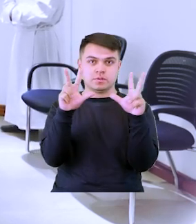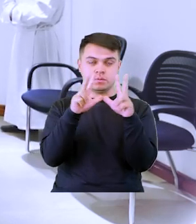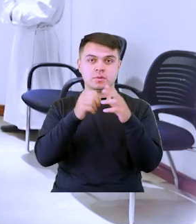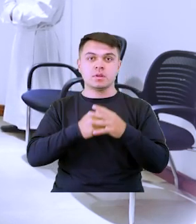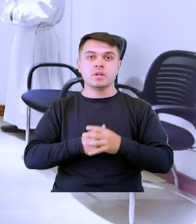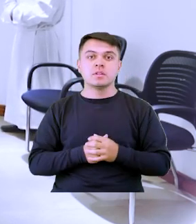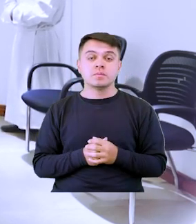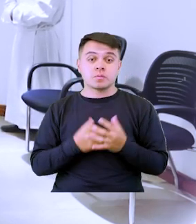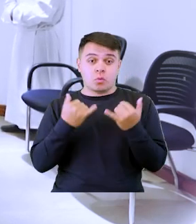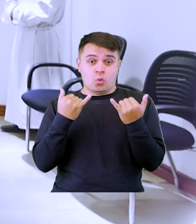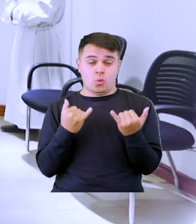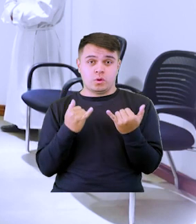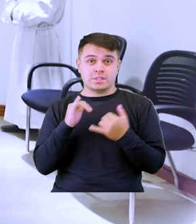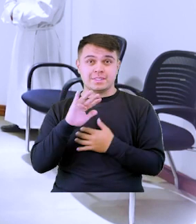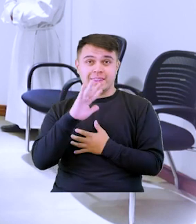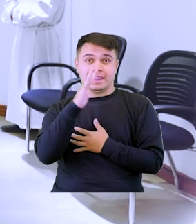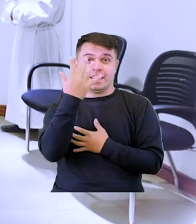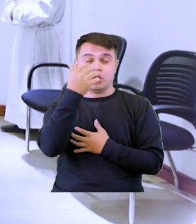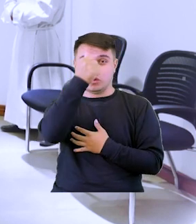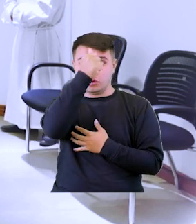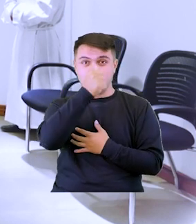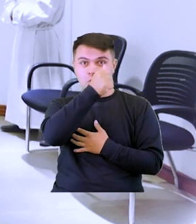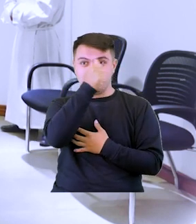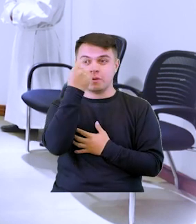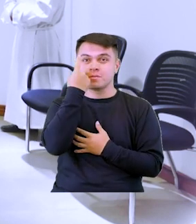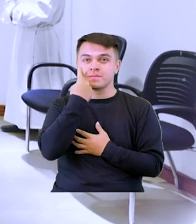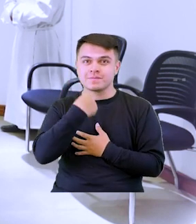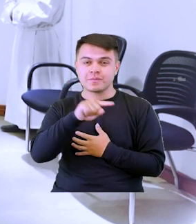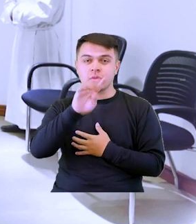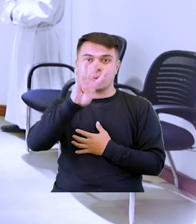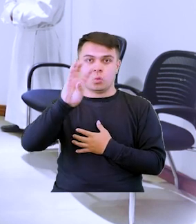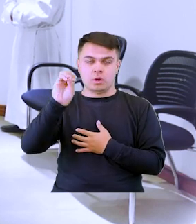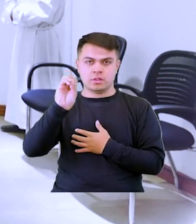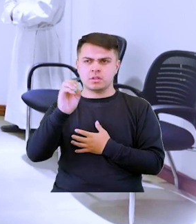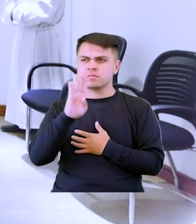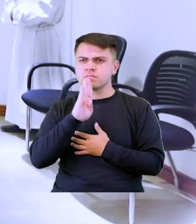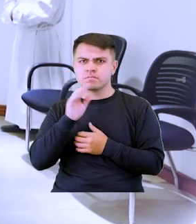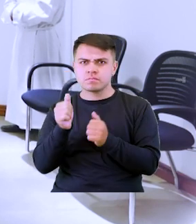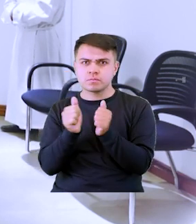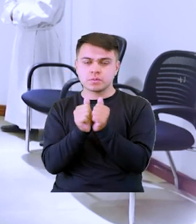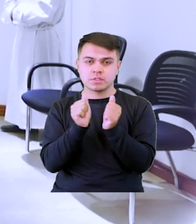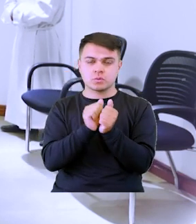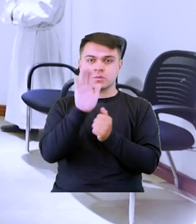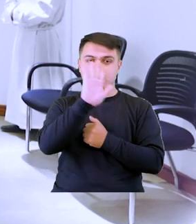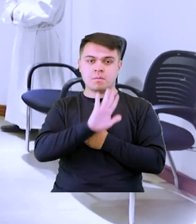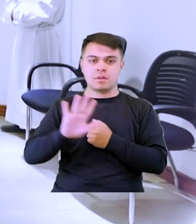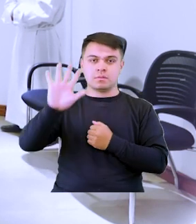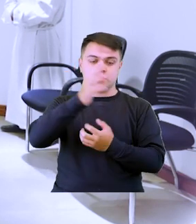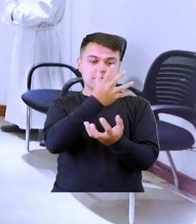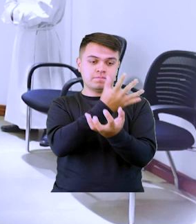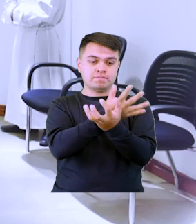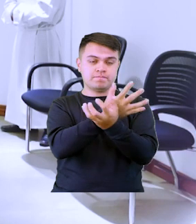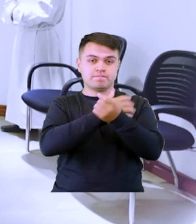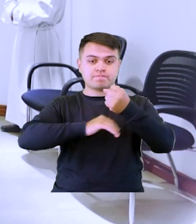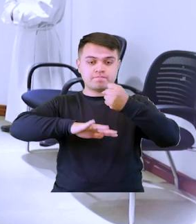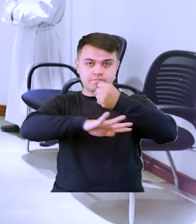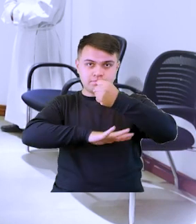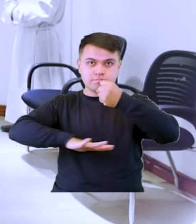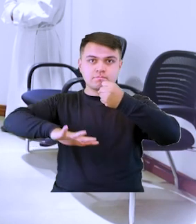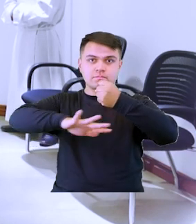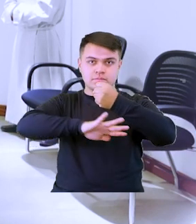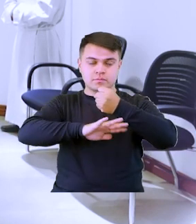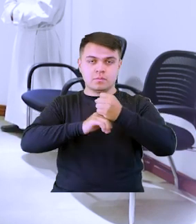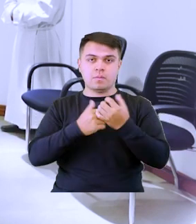SESMA. Hoy en el quinto domingo de Cuaresma nos acompaña el Departamento de Ciencias